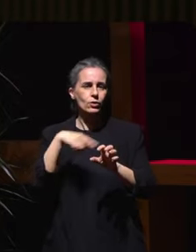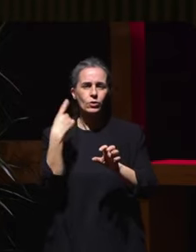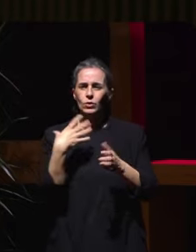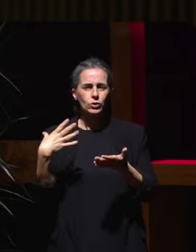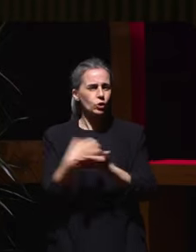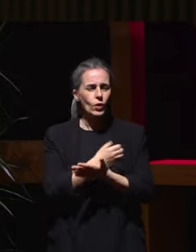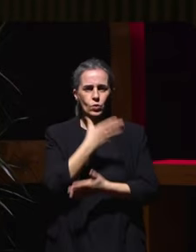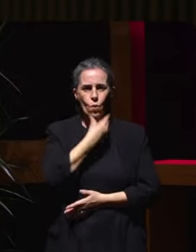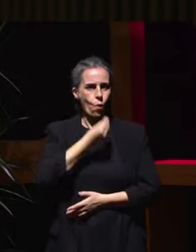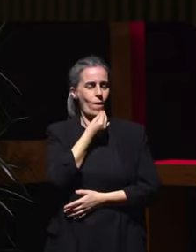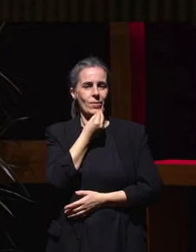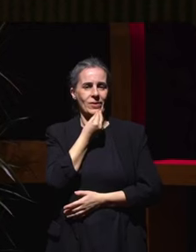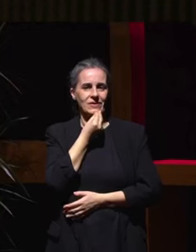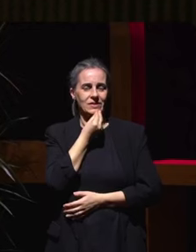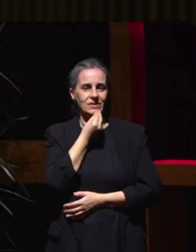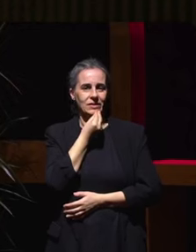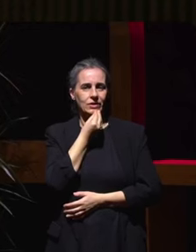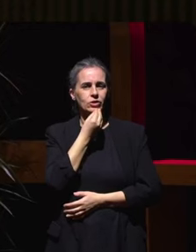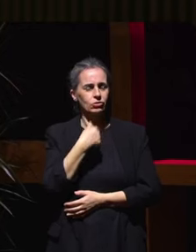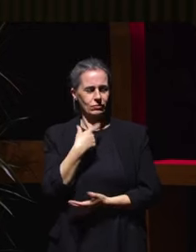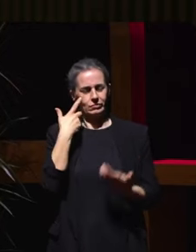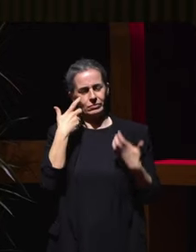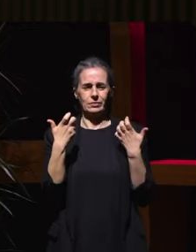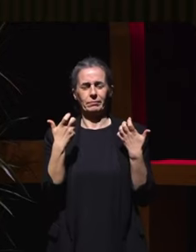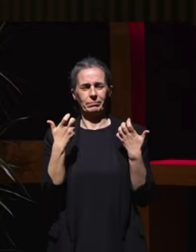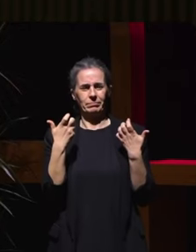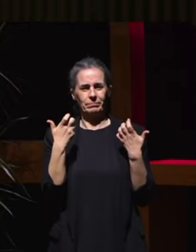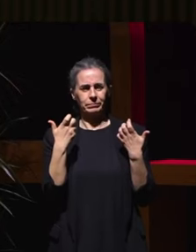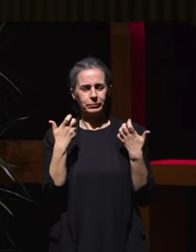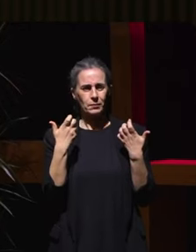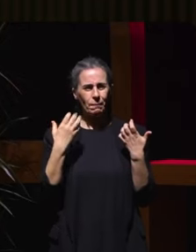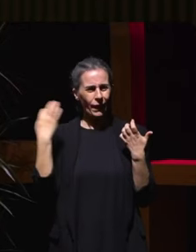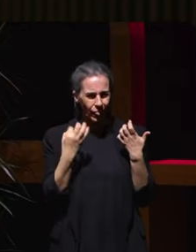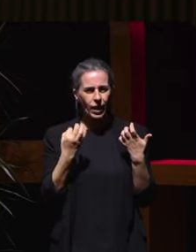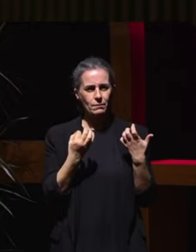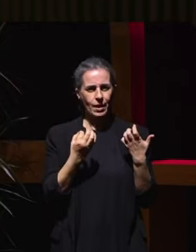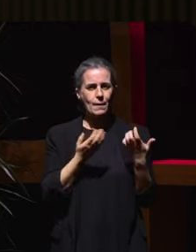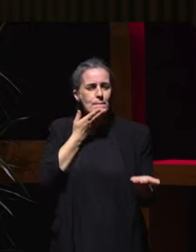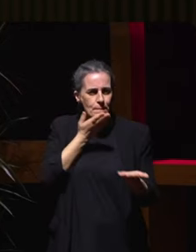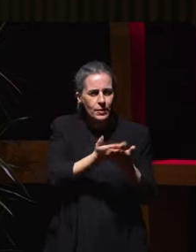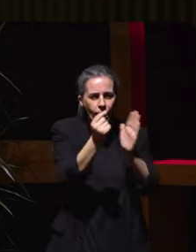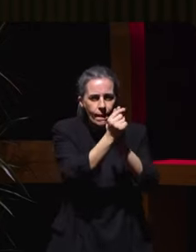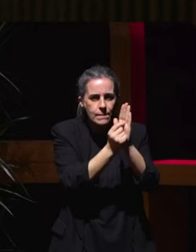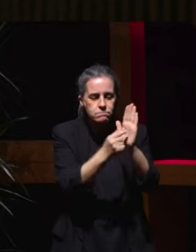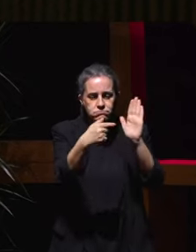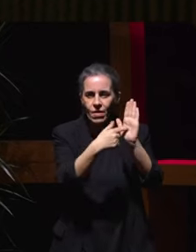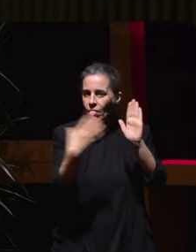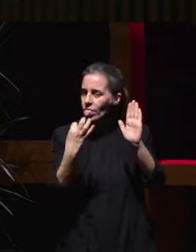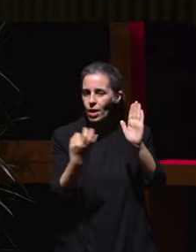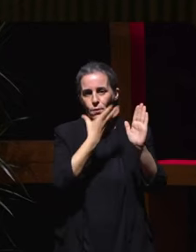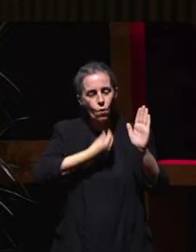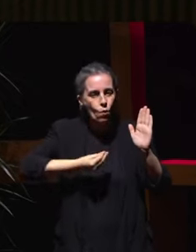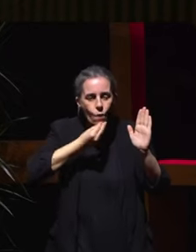guapas. Entonces me ha llamado mucho la atención como pensando, ¿será ese como el requisito de ese mundo de hombres que las ponen ahí como para